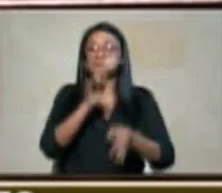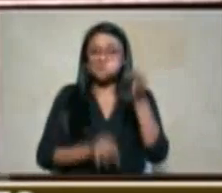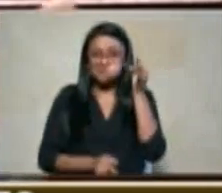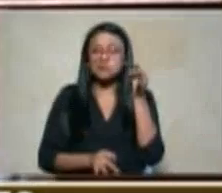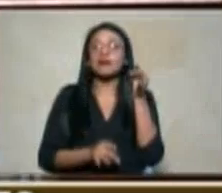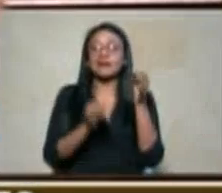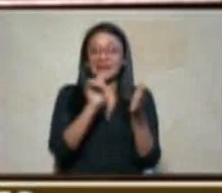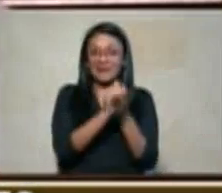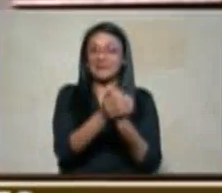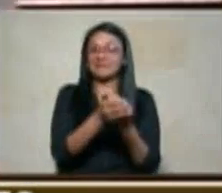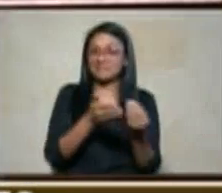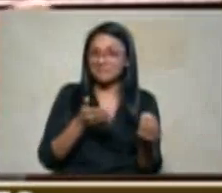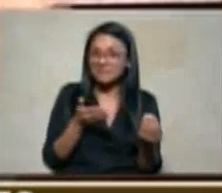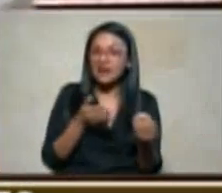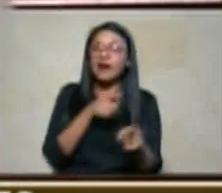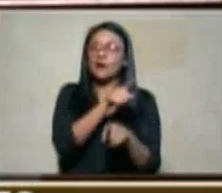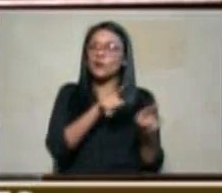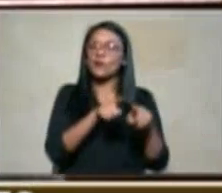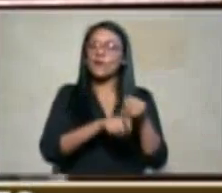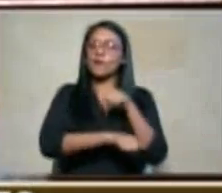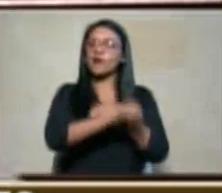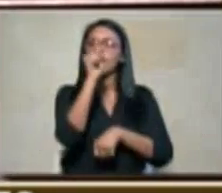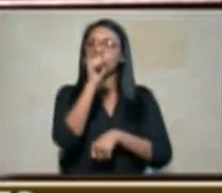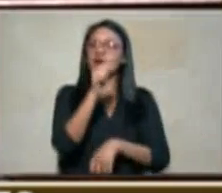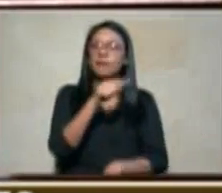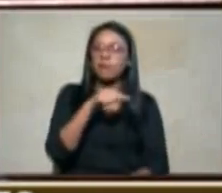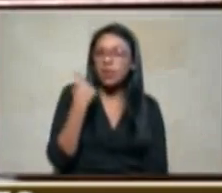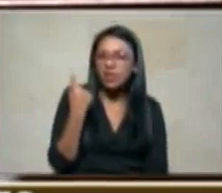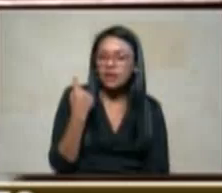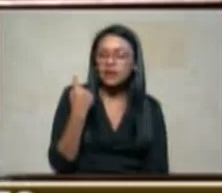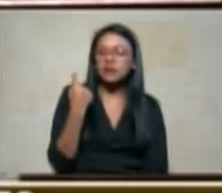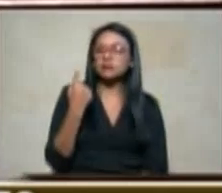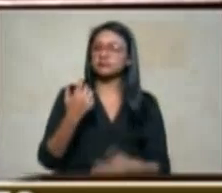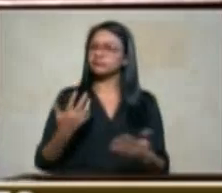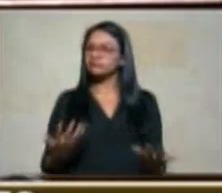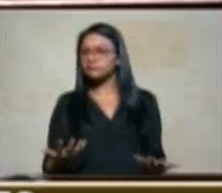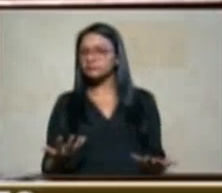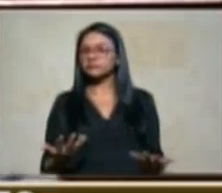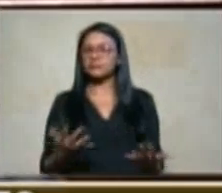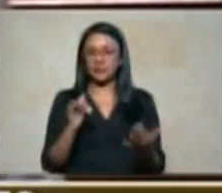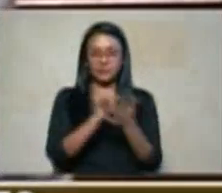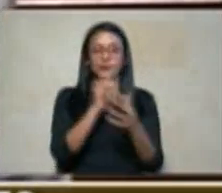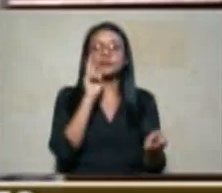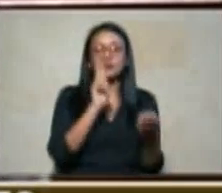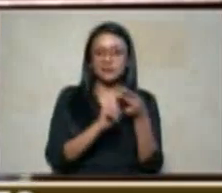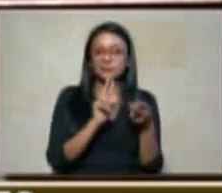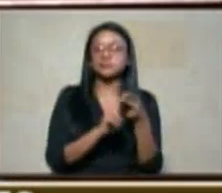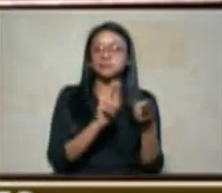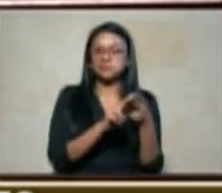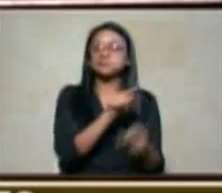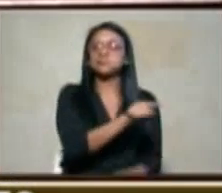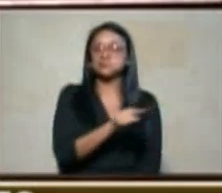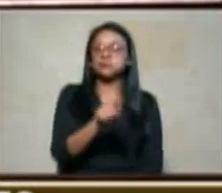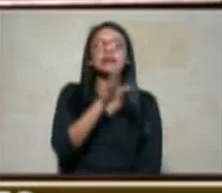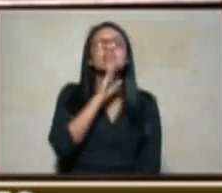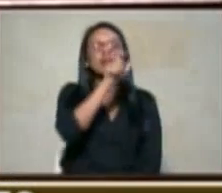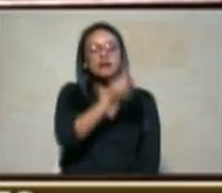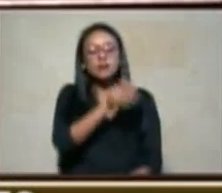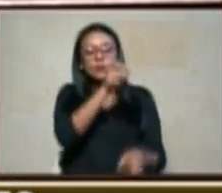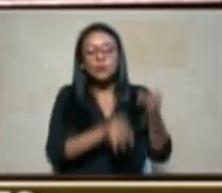hay compensaciones. Hay algunos que ganan, otros pierden. Pero lo están conociendo los